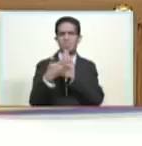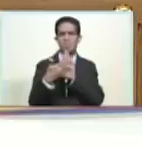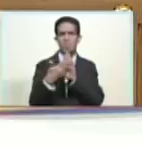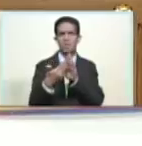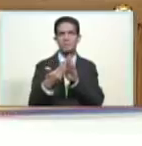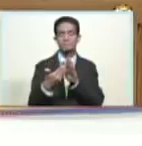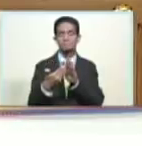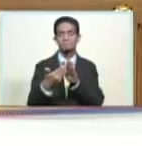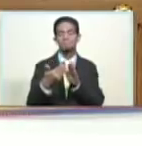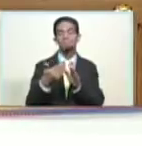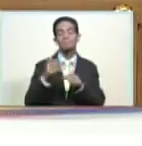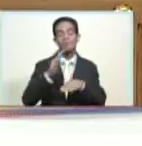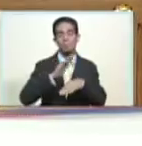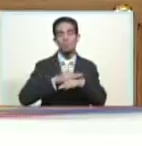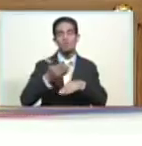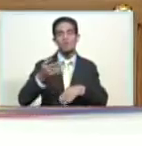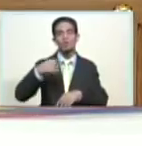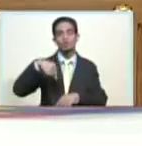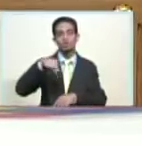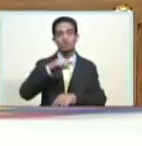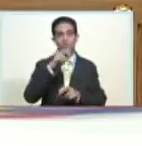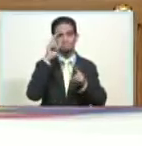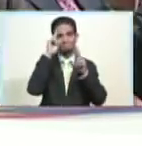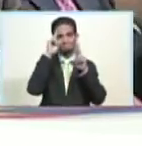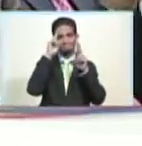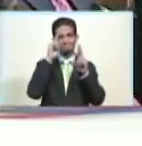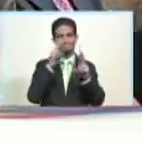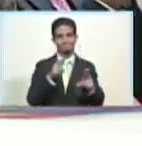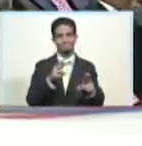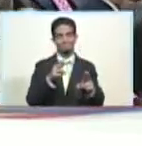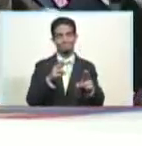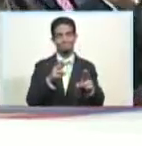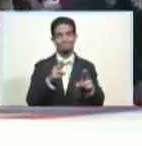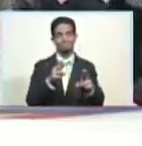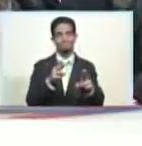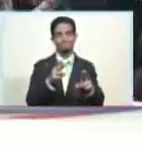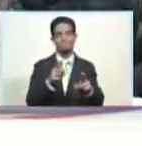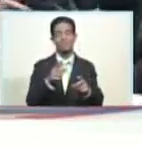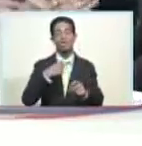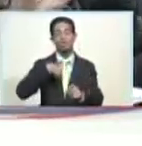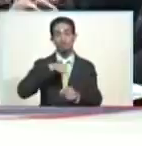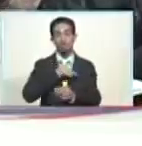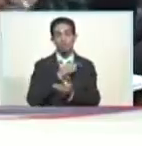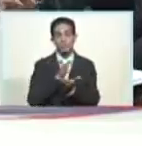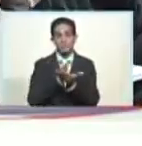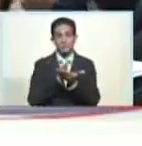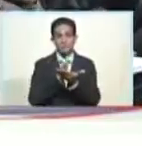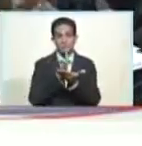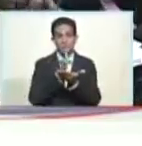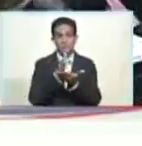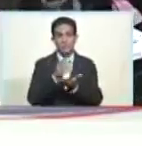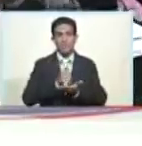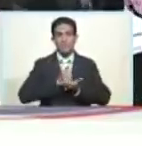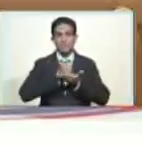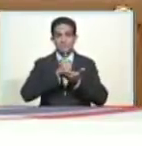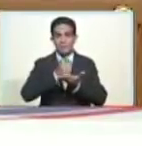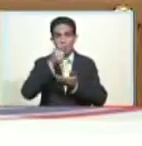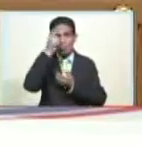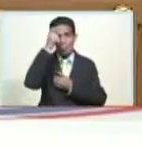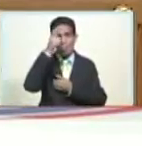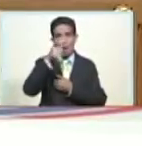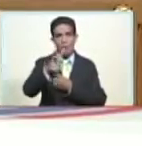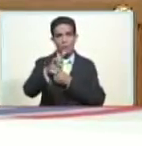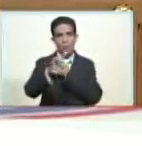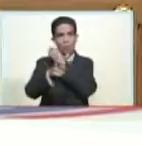Por nuestra lealtad. Si Maduro no hubiera sido leal a un pueblo y a una causa, si no hubiéramos